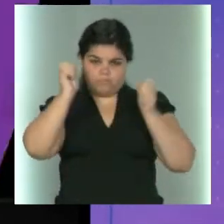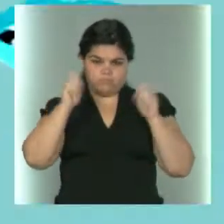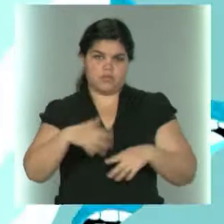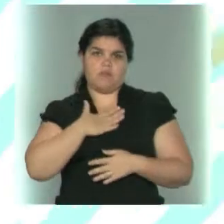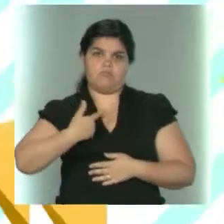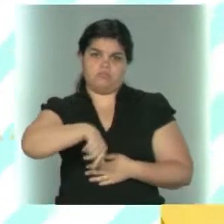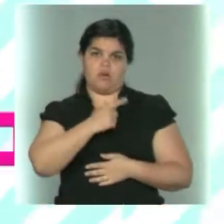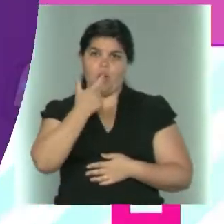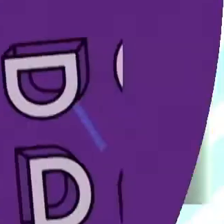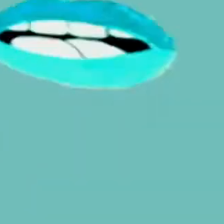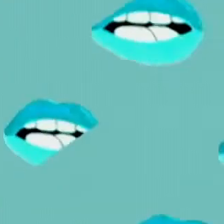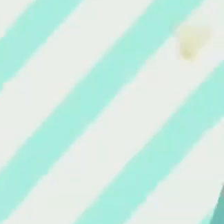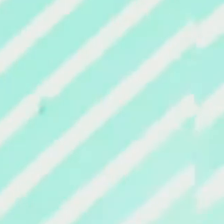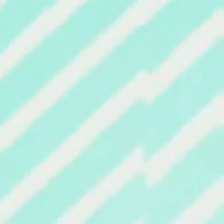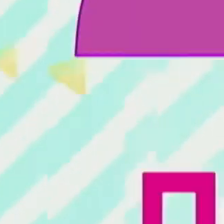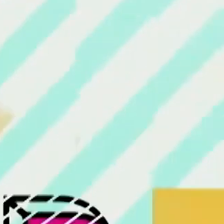humana.